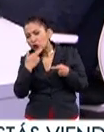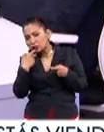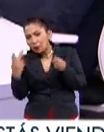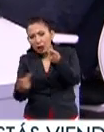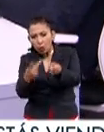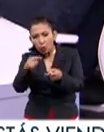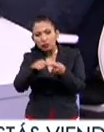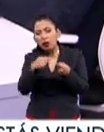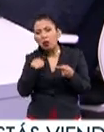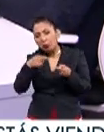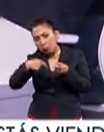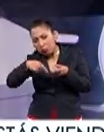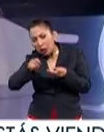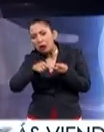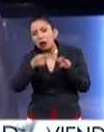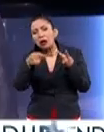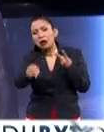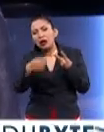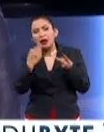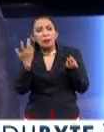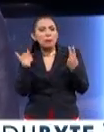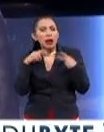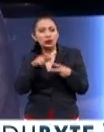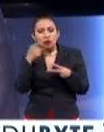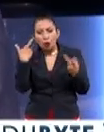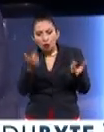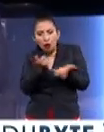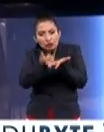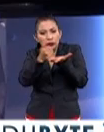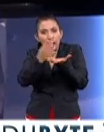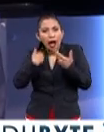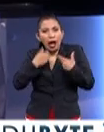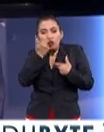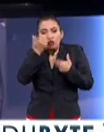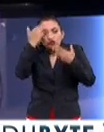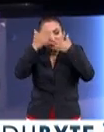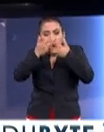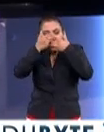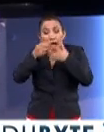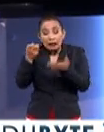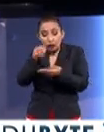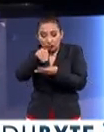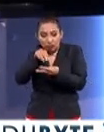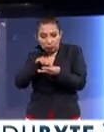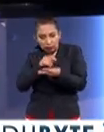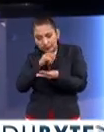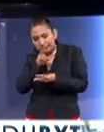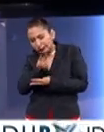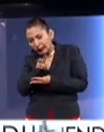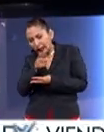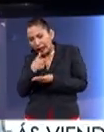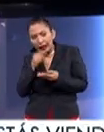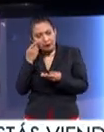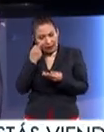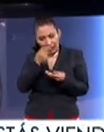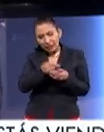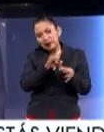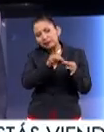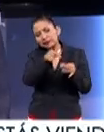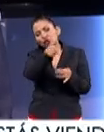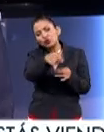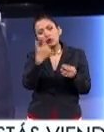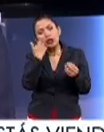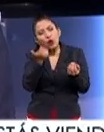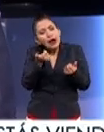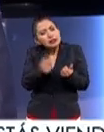clases, y entonces el instrumento provee una, digamos, como un marco para decir, esto sería deseable, nos gustaría